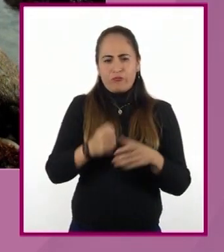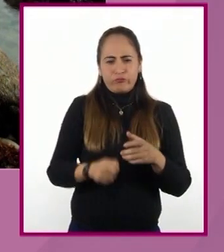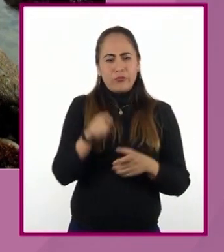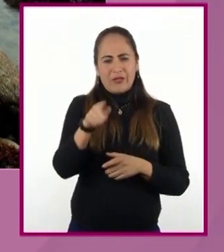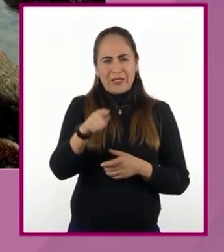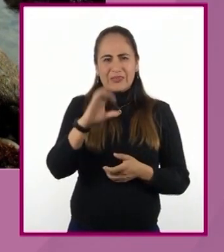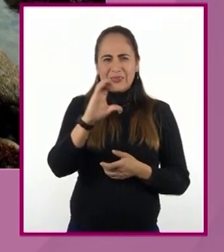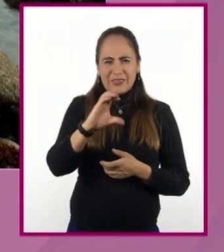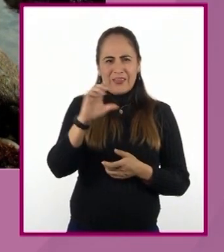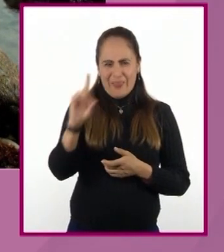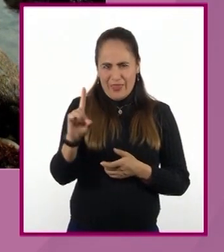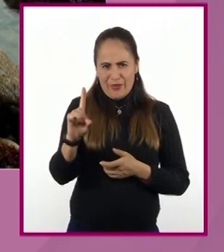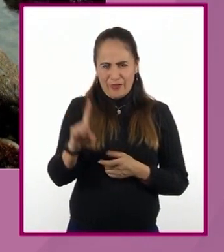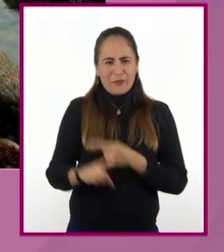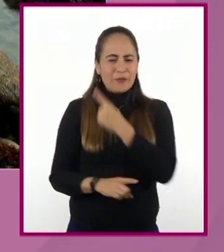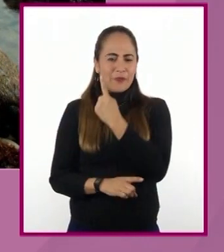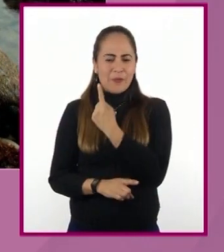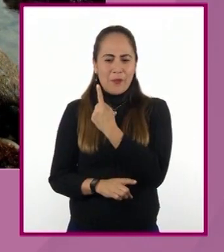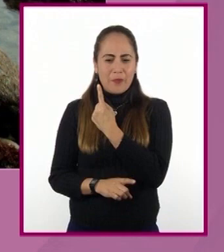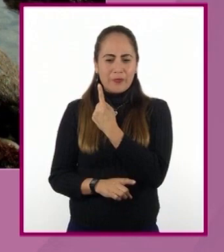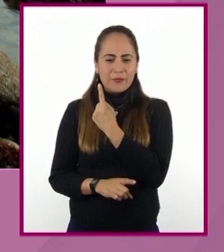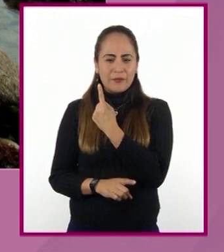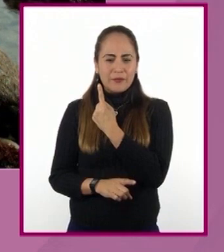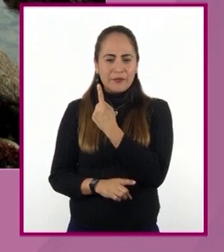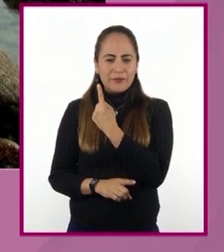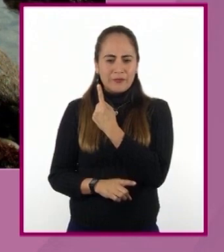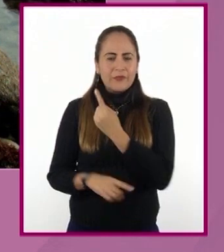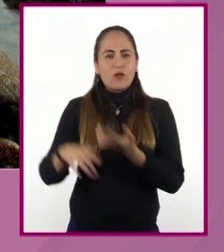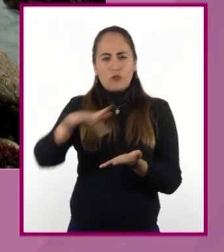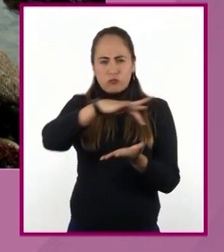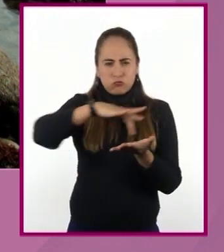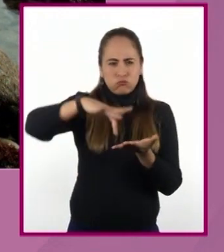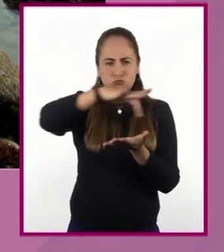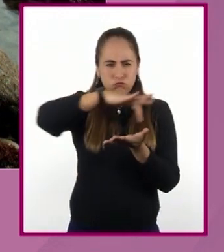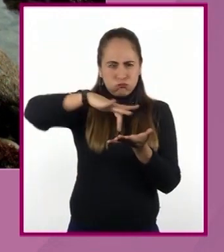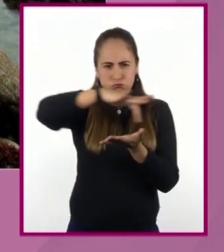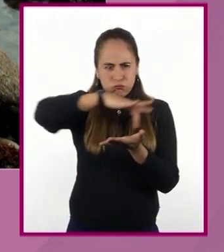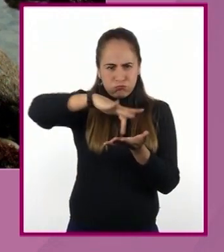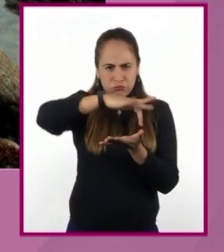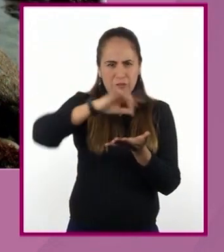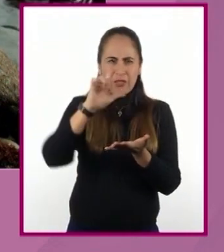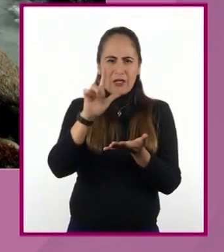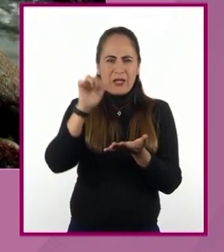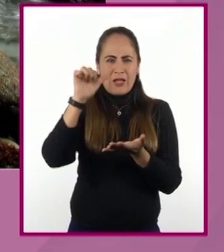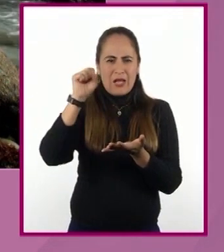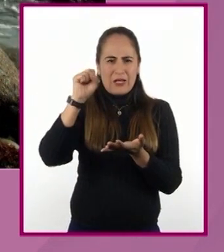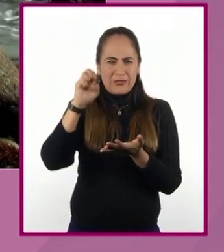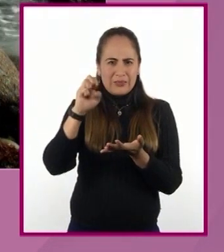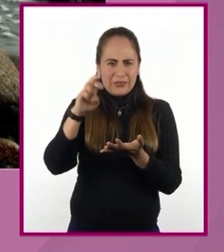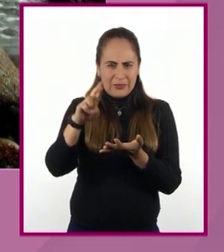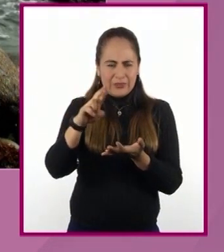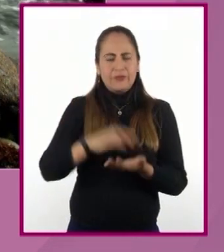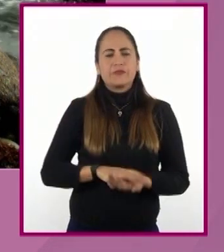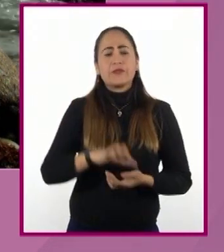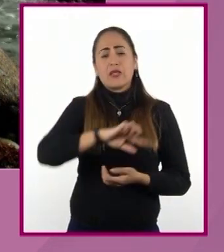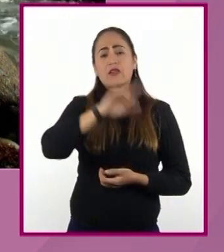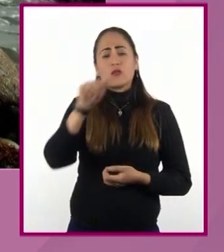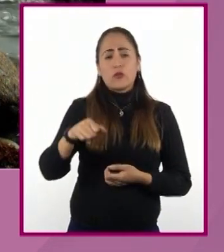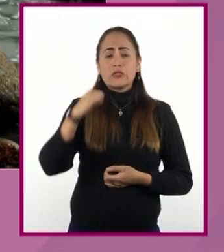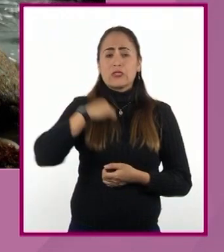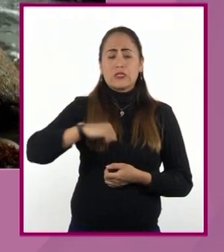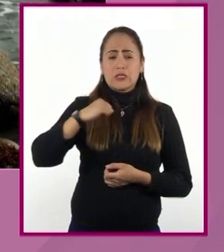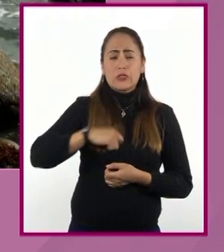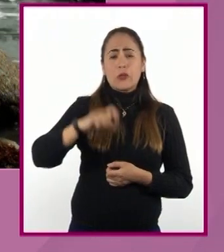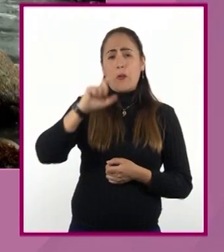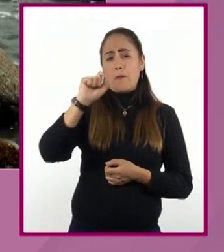disco compacto, el cual se basa en la lectura de un disco giratorio a partir de un láser. A finales del siglo XX